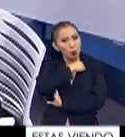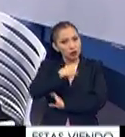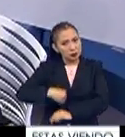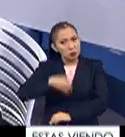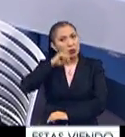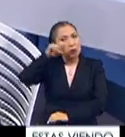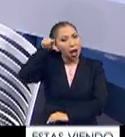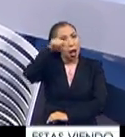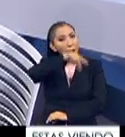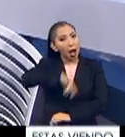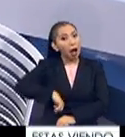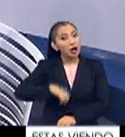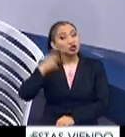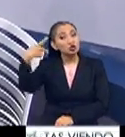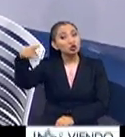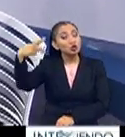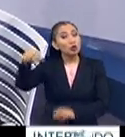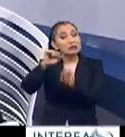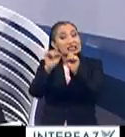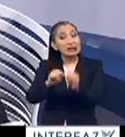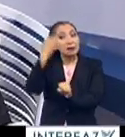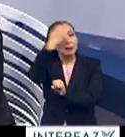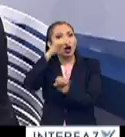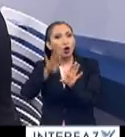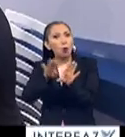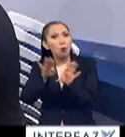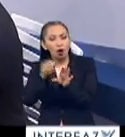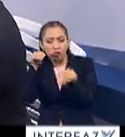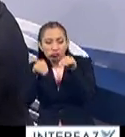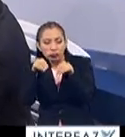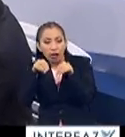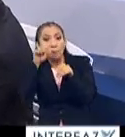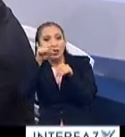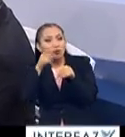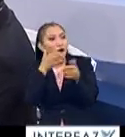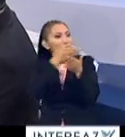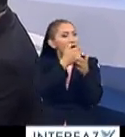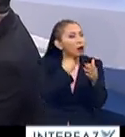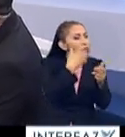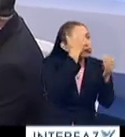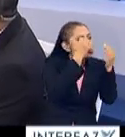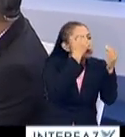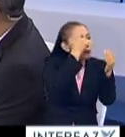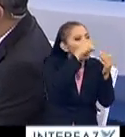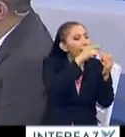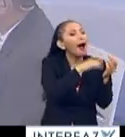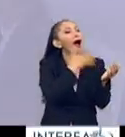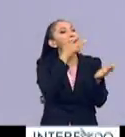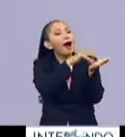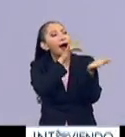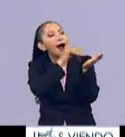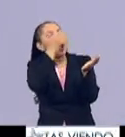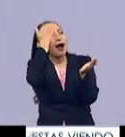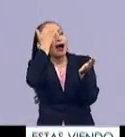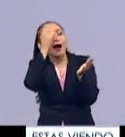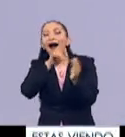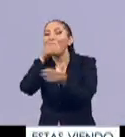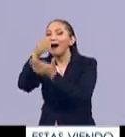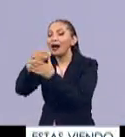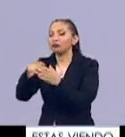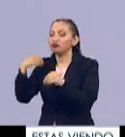municipios también, que están instaurando sus propios sistemas de evaluación del desempeño, también entran para tener las herramientas para